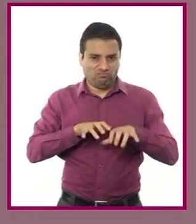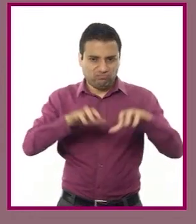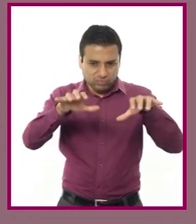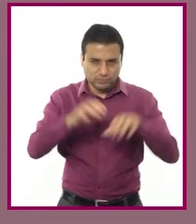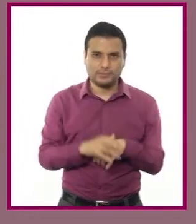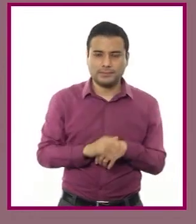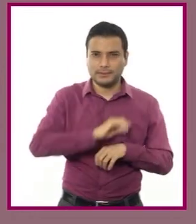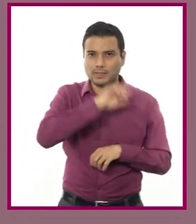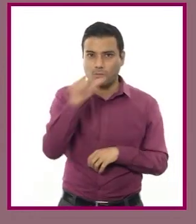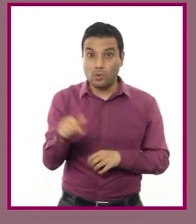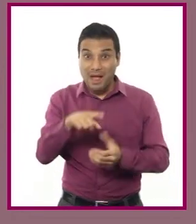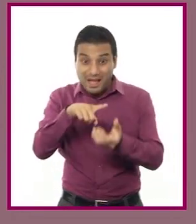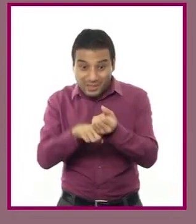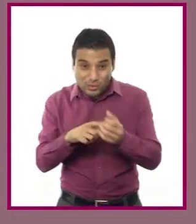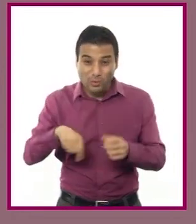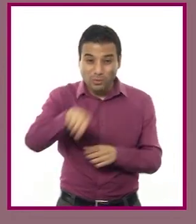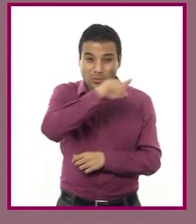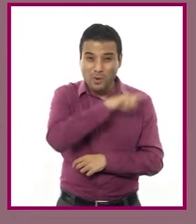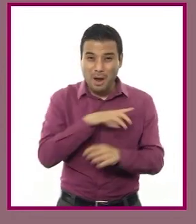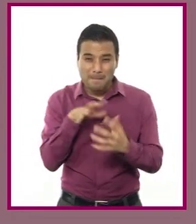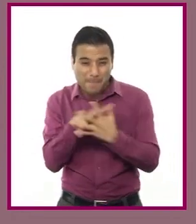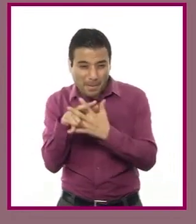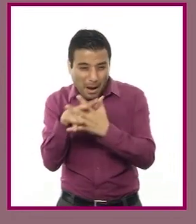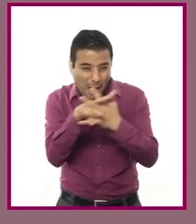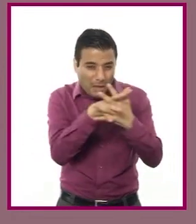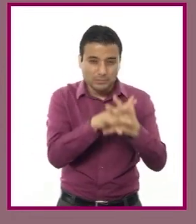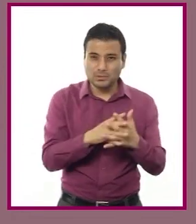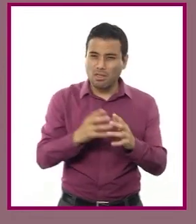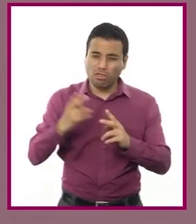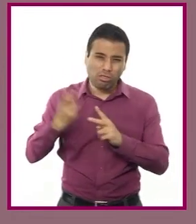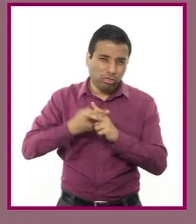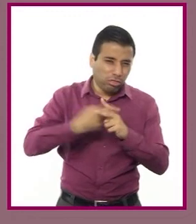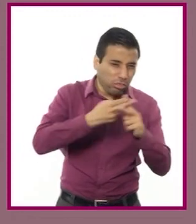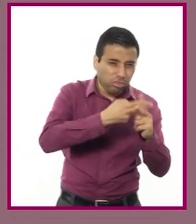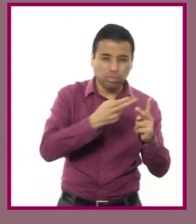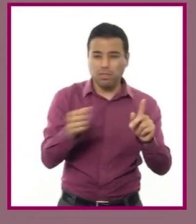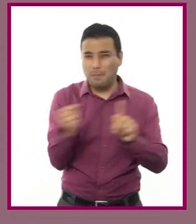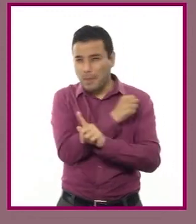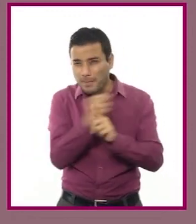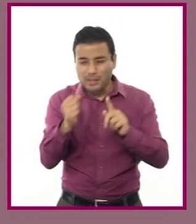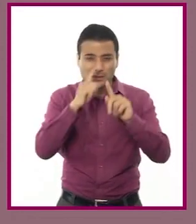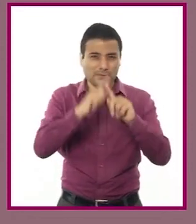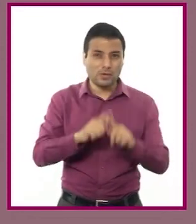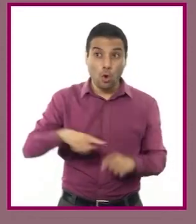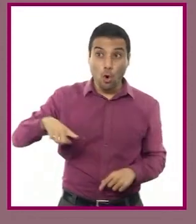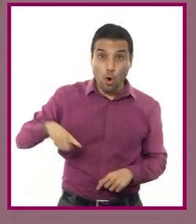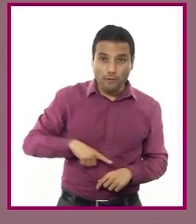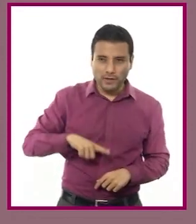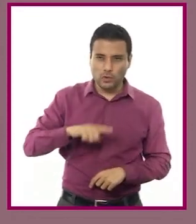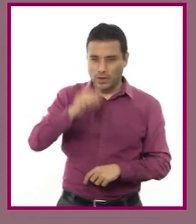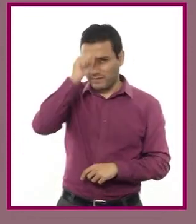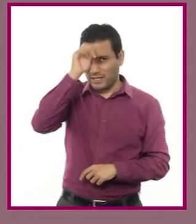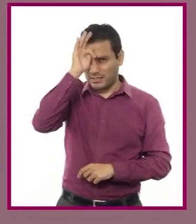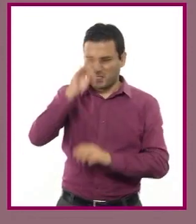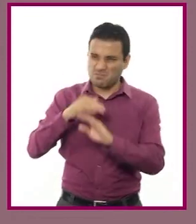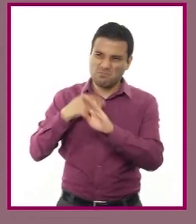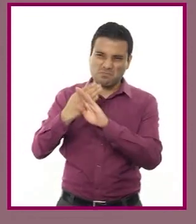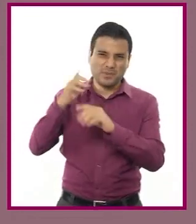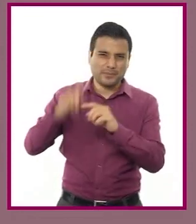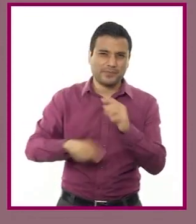conflicto civil, cometieron crímenes atroces contra la población y derrocaron al gobierno de Afganistán